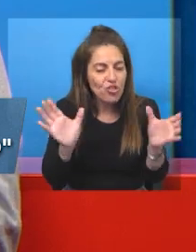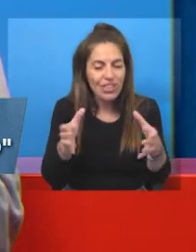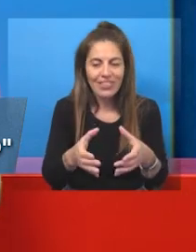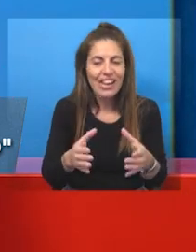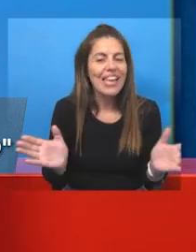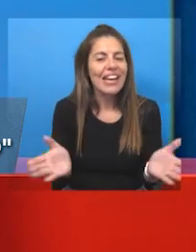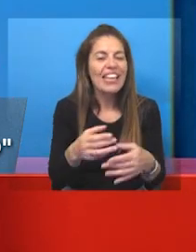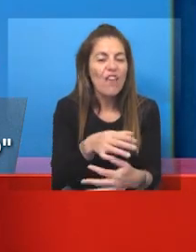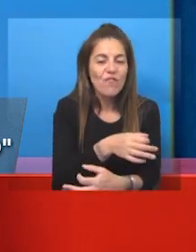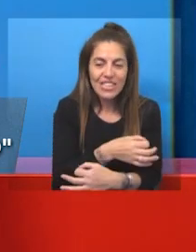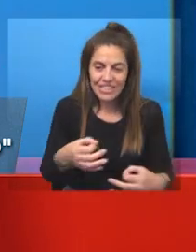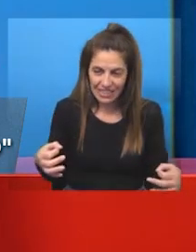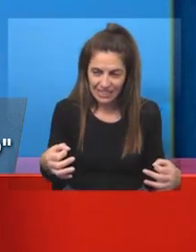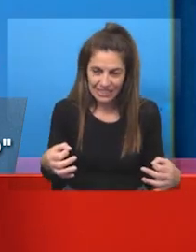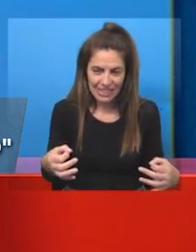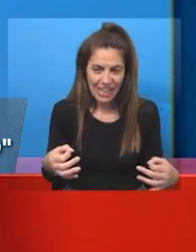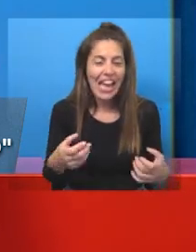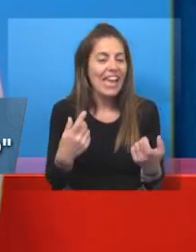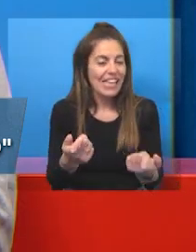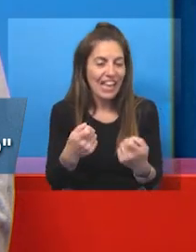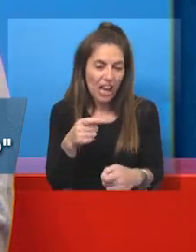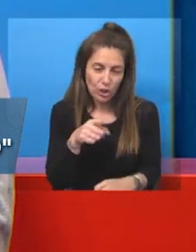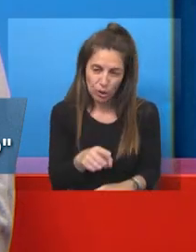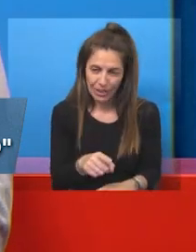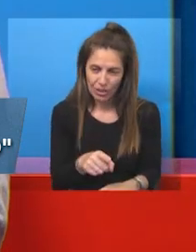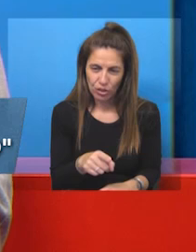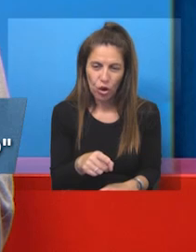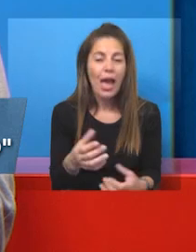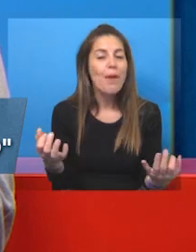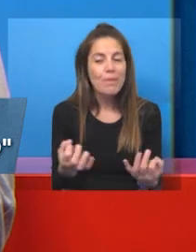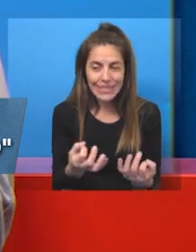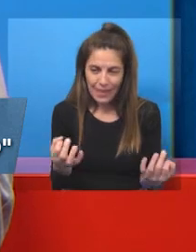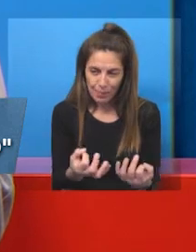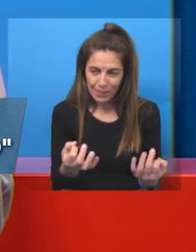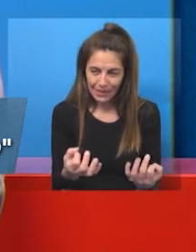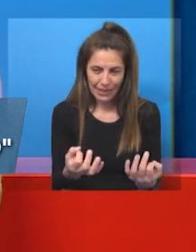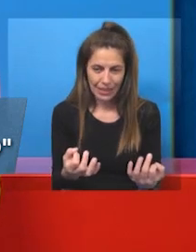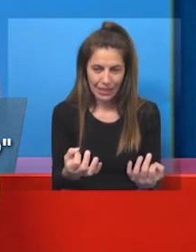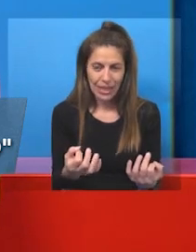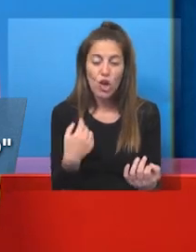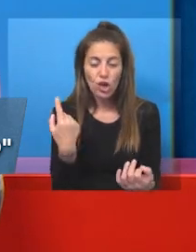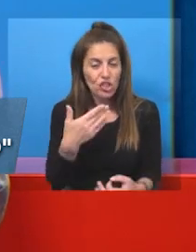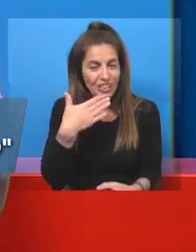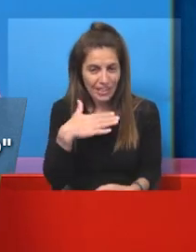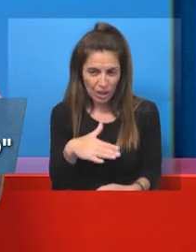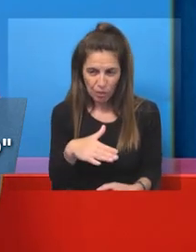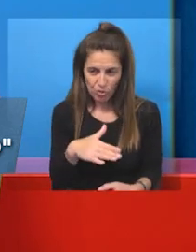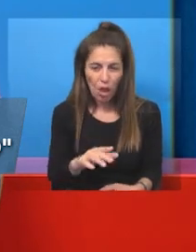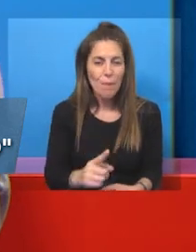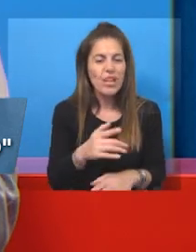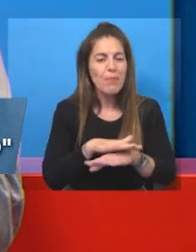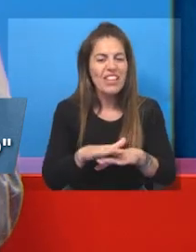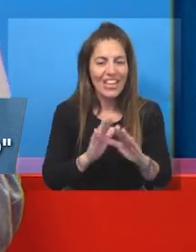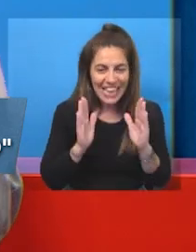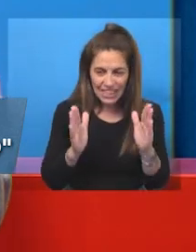generar eficiencia en en el gasto en esto eh particularmente En lo que nosotros entendemos en el primer nivel de